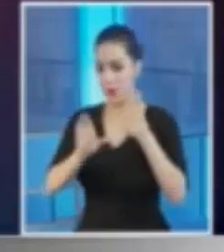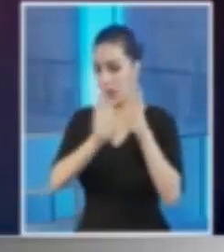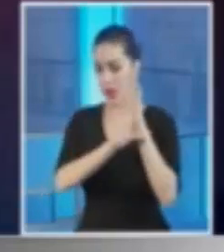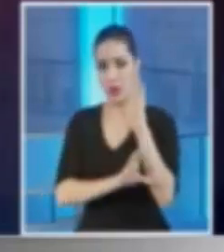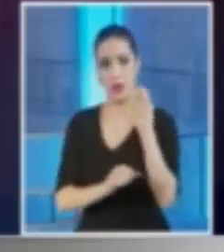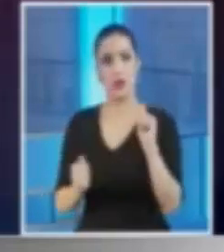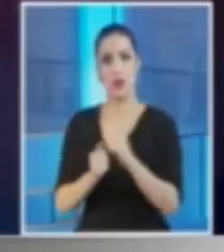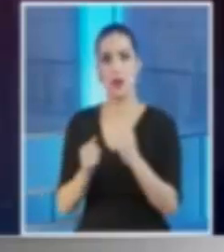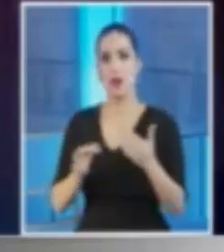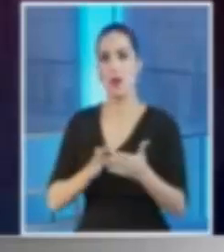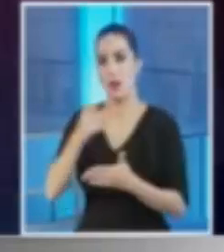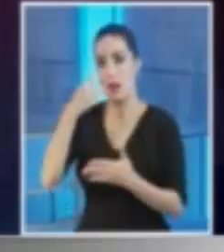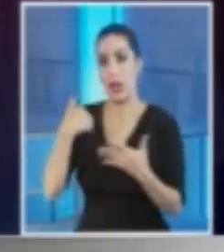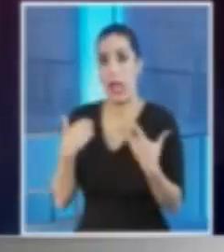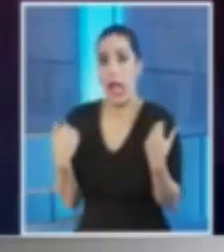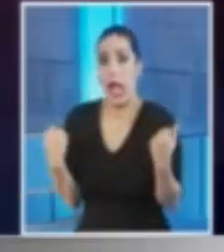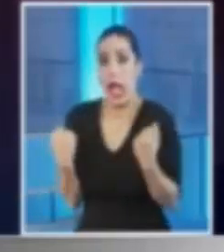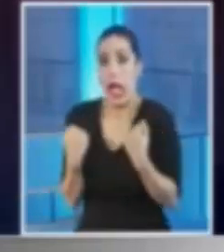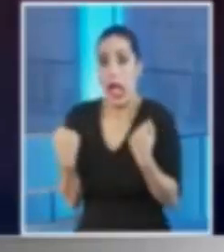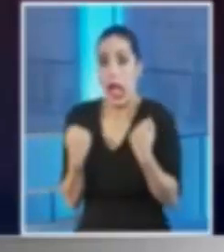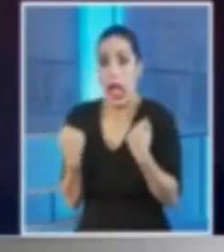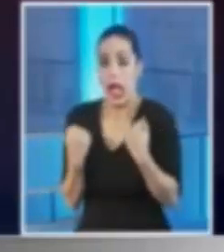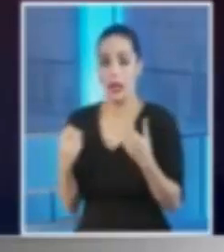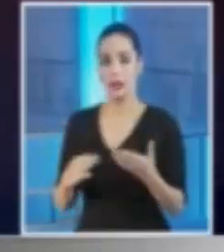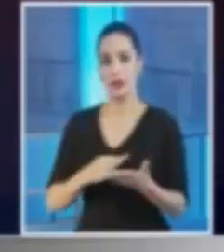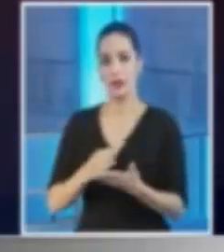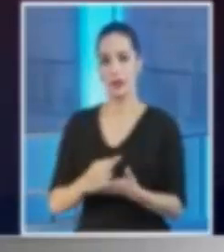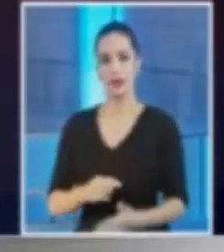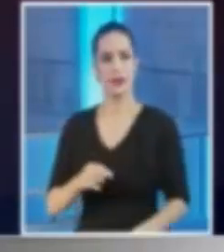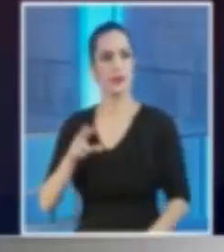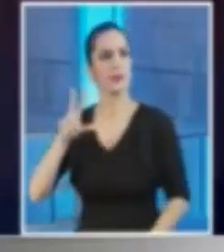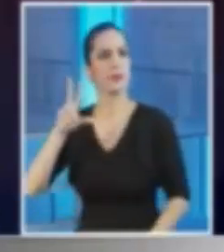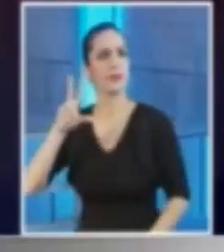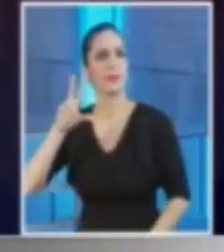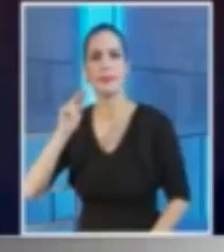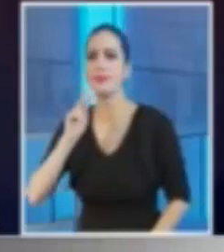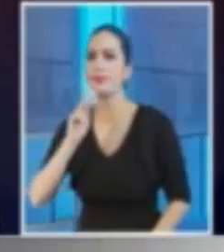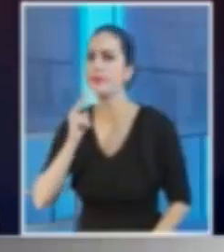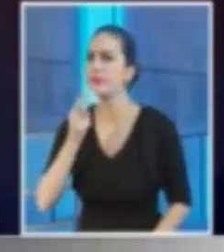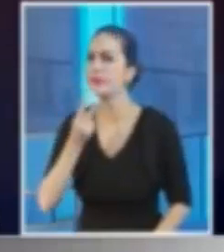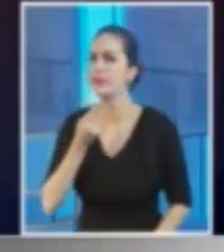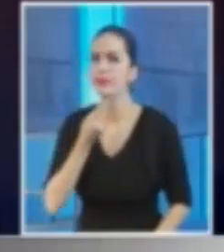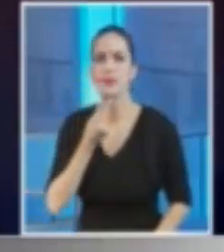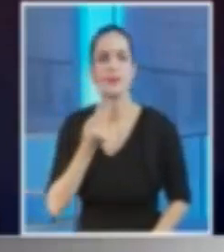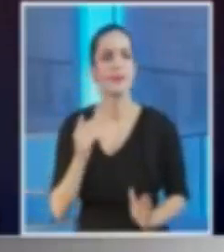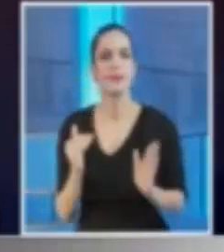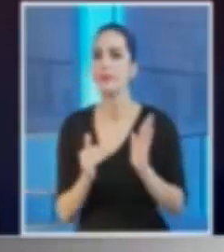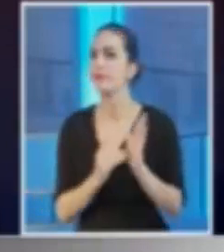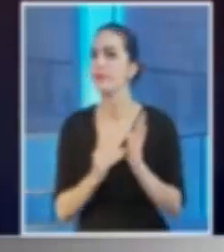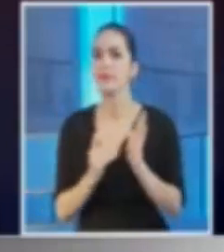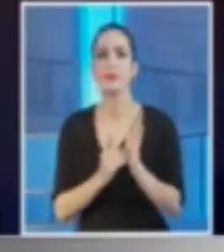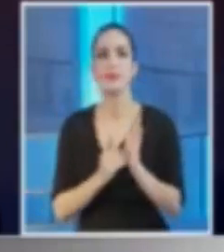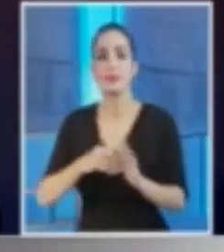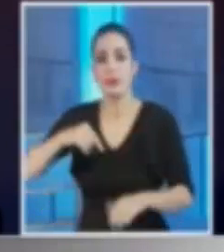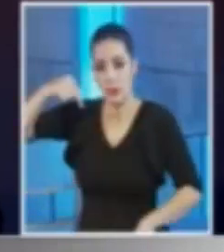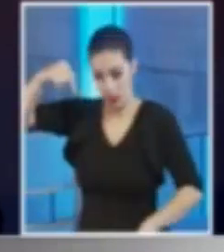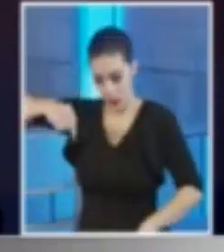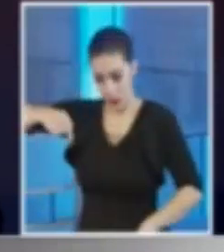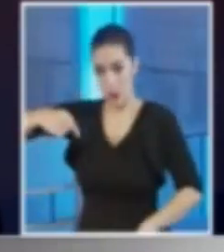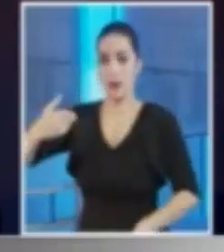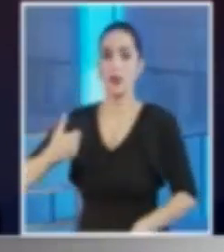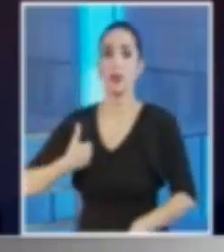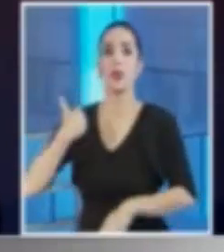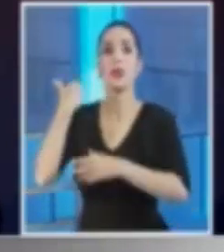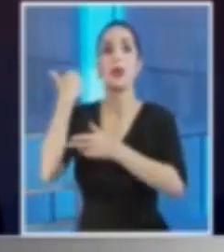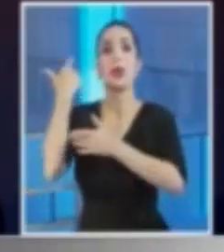el pueblo porque le tienen miedo al pueblo. No nos dejemos engañar una vez más. Hoy tenemos